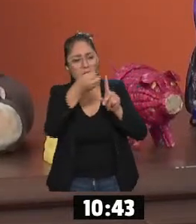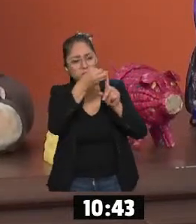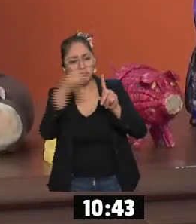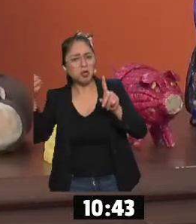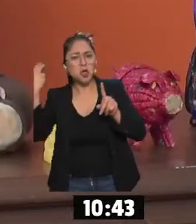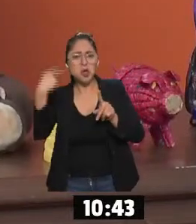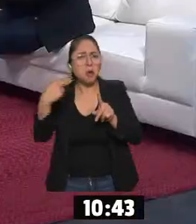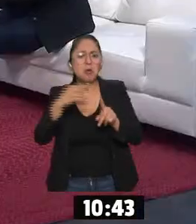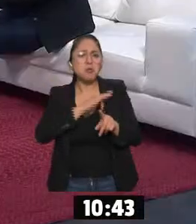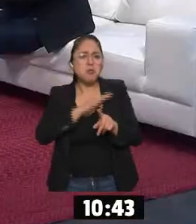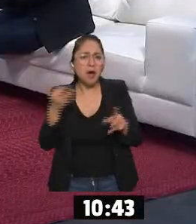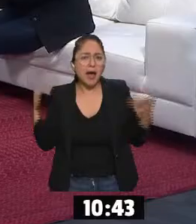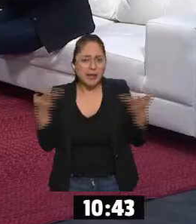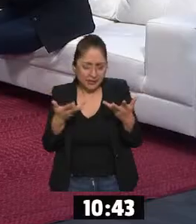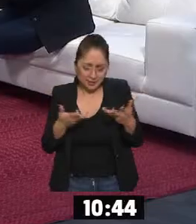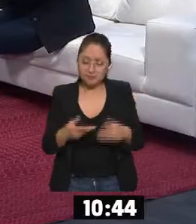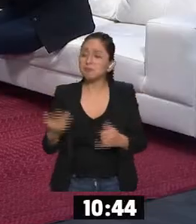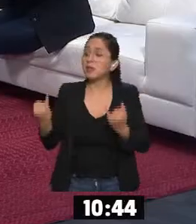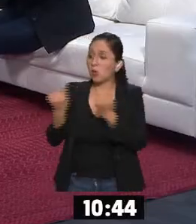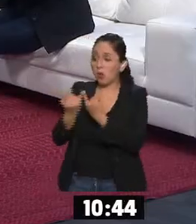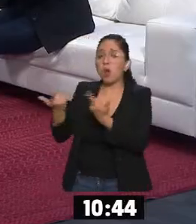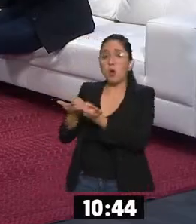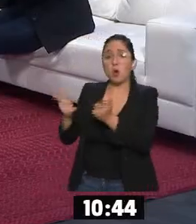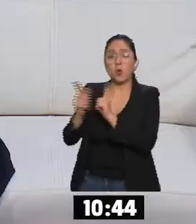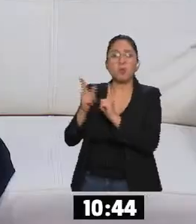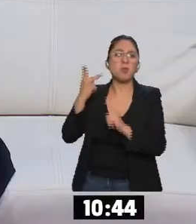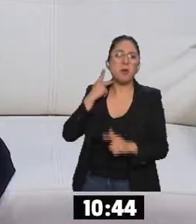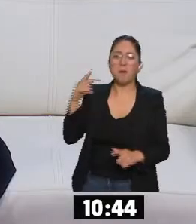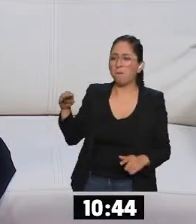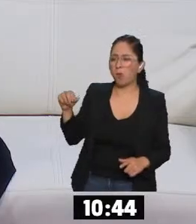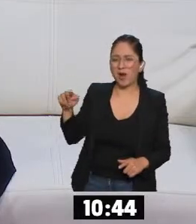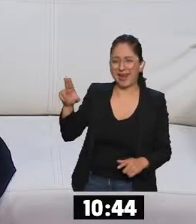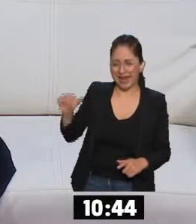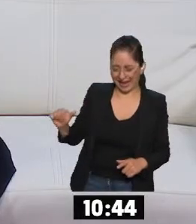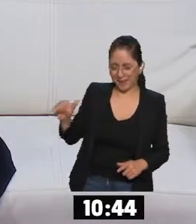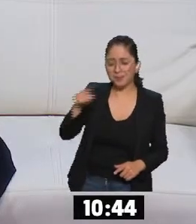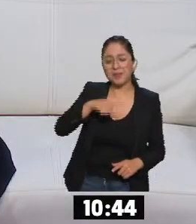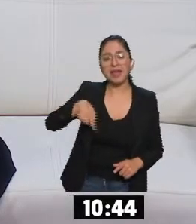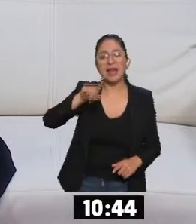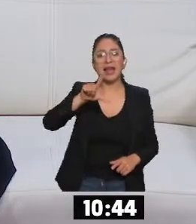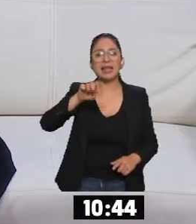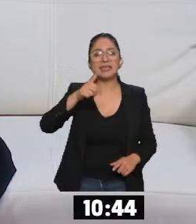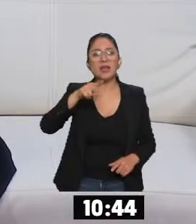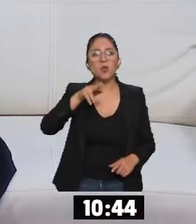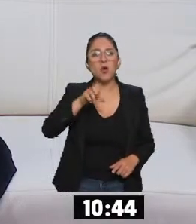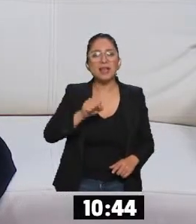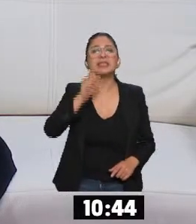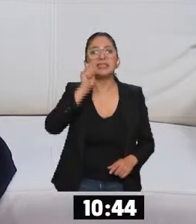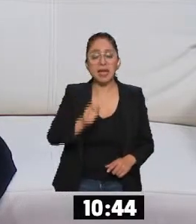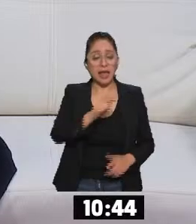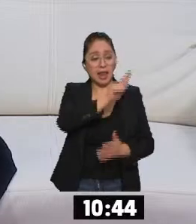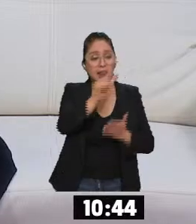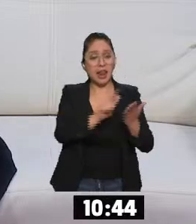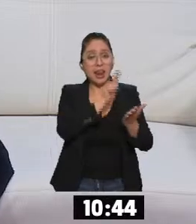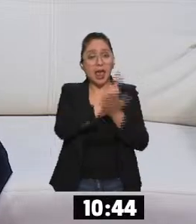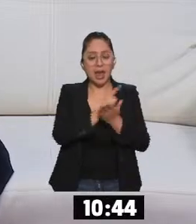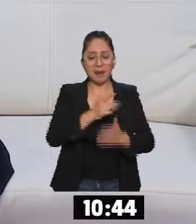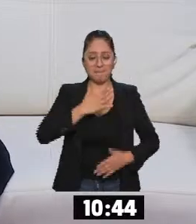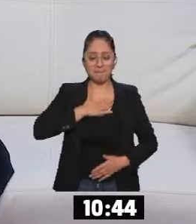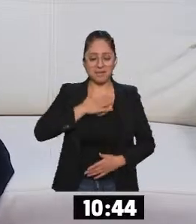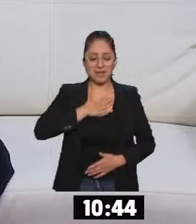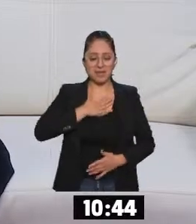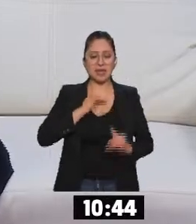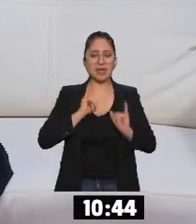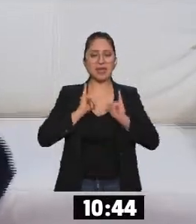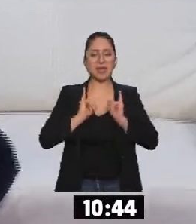también de nuestro partido, gracias a las legislaturas, se han aprobado la ley de identidad de género, justo, sobre todo para las personas trans